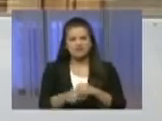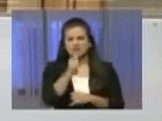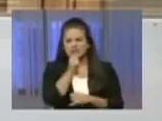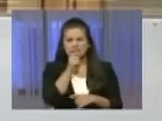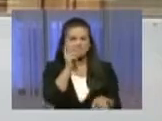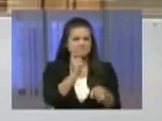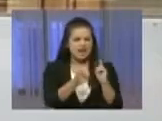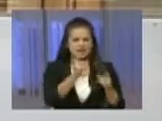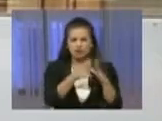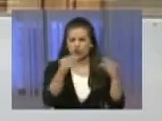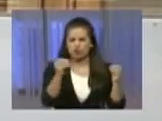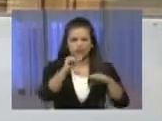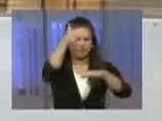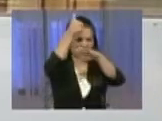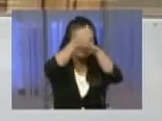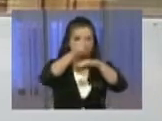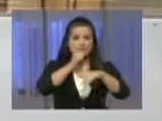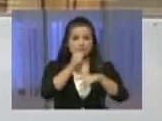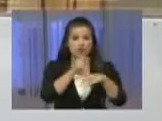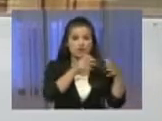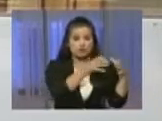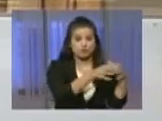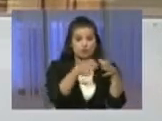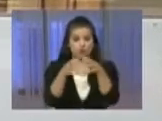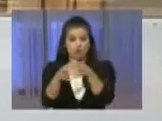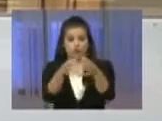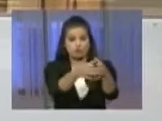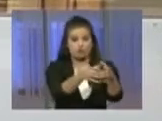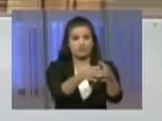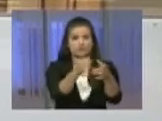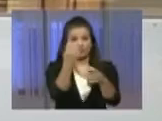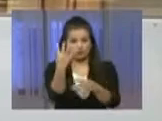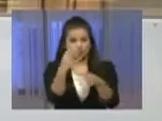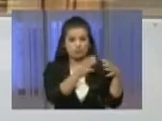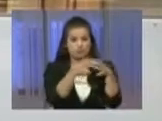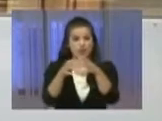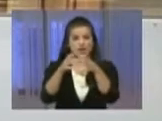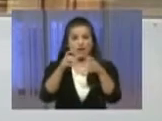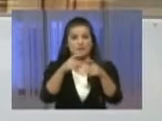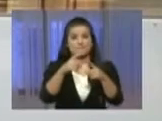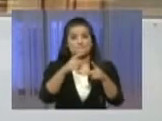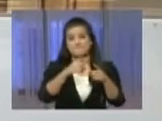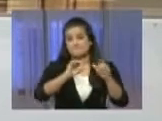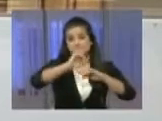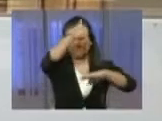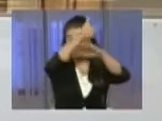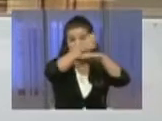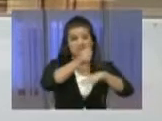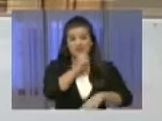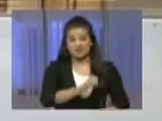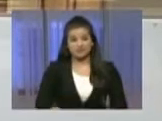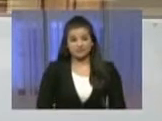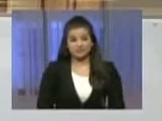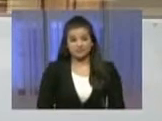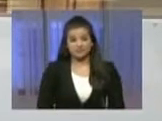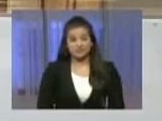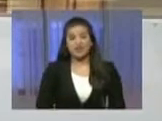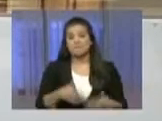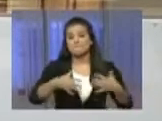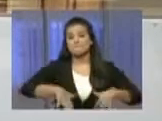manager el Tercera y de primera los grandes multimillonarios de